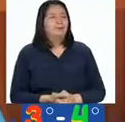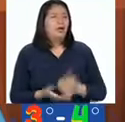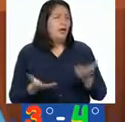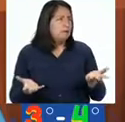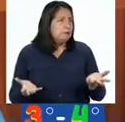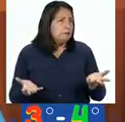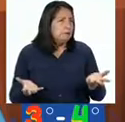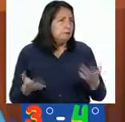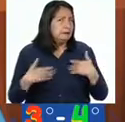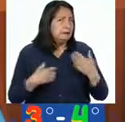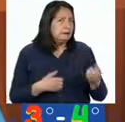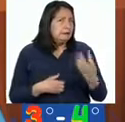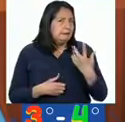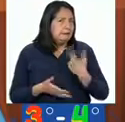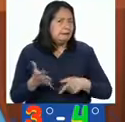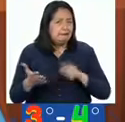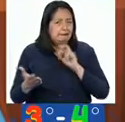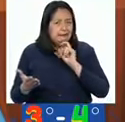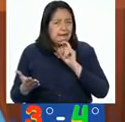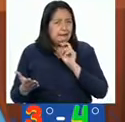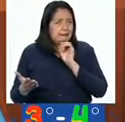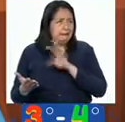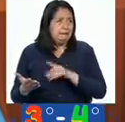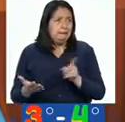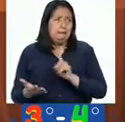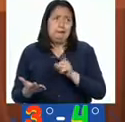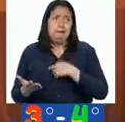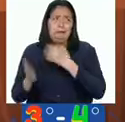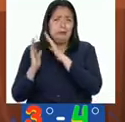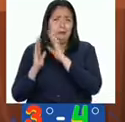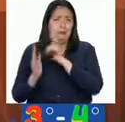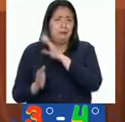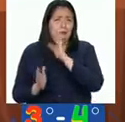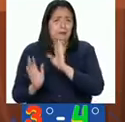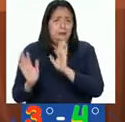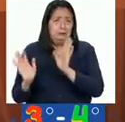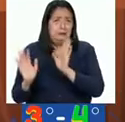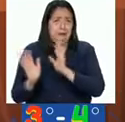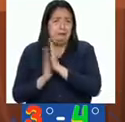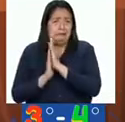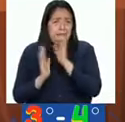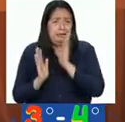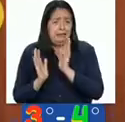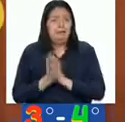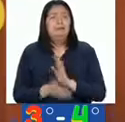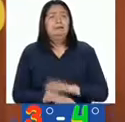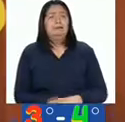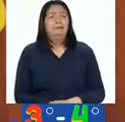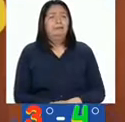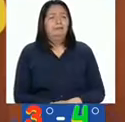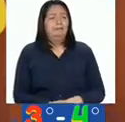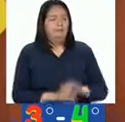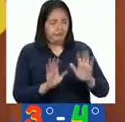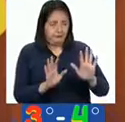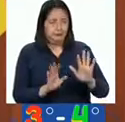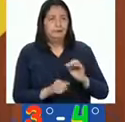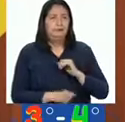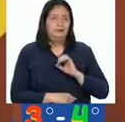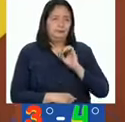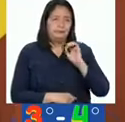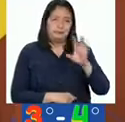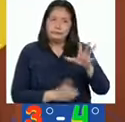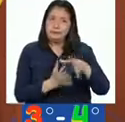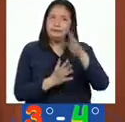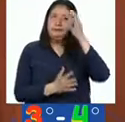Y ahora, ¿nos puedes decir qué dice? Si no, no voy a poder dormir nunca más, nunca más, nunca más. Pero, Nico, hay